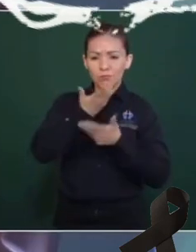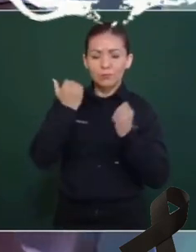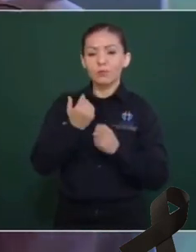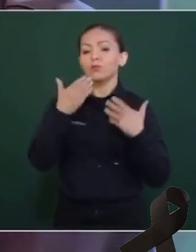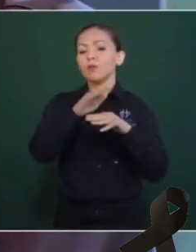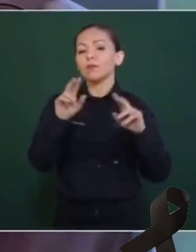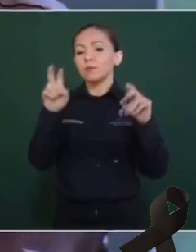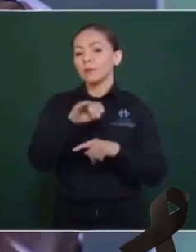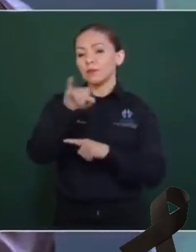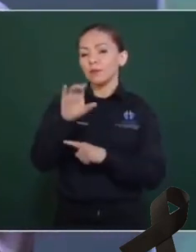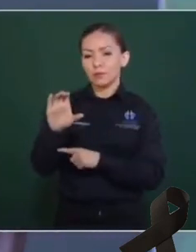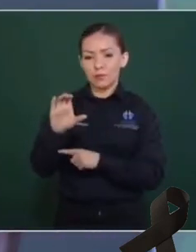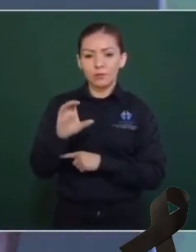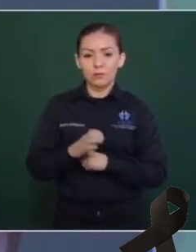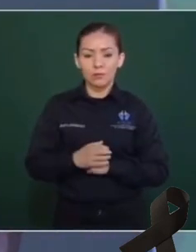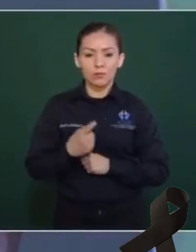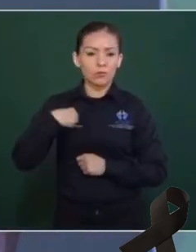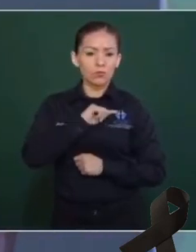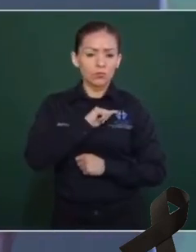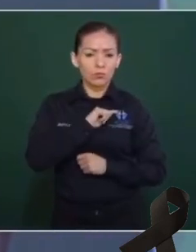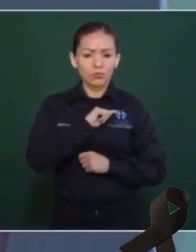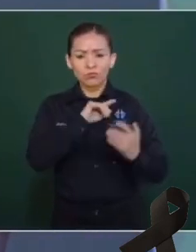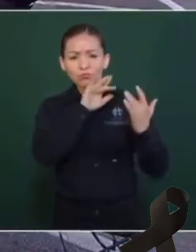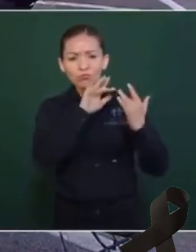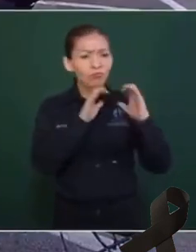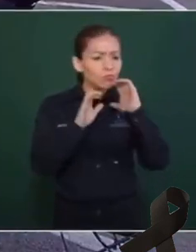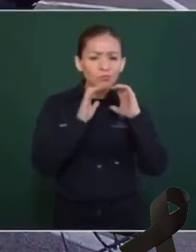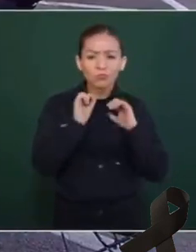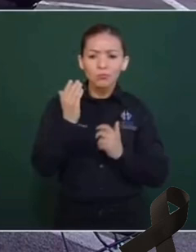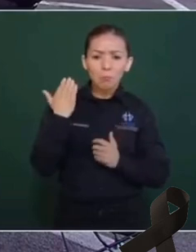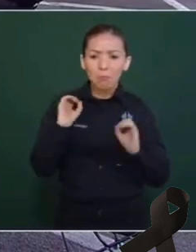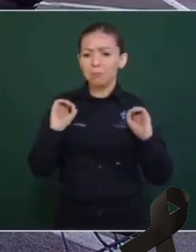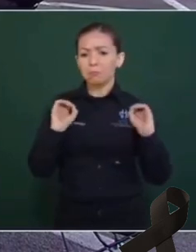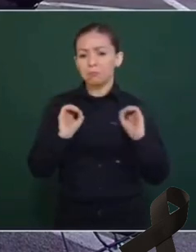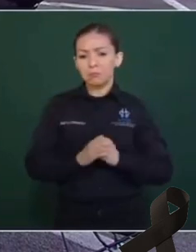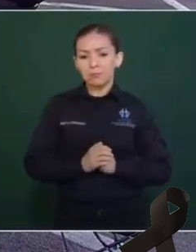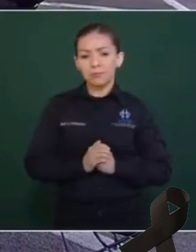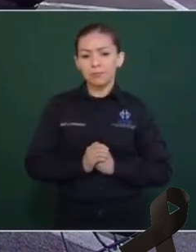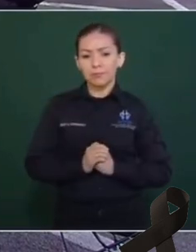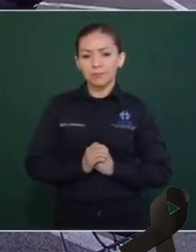no tenemos esta comunicación presente con él